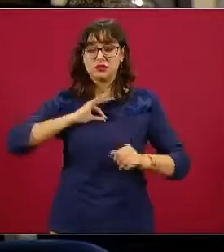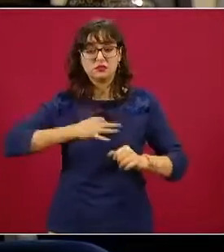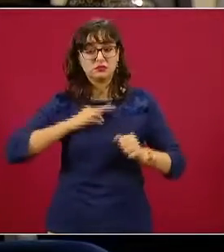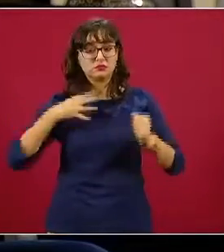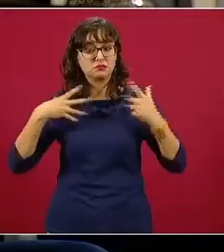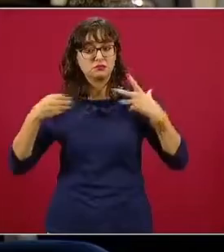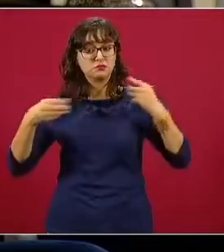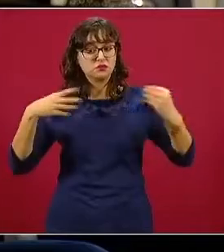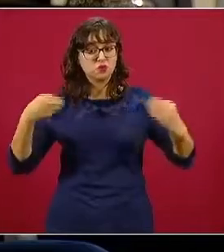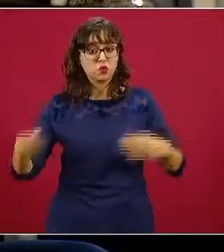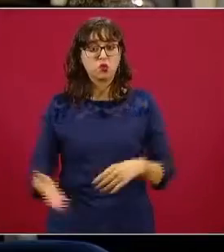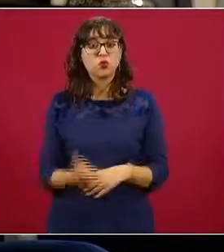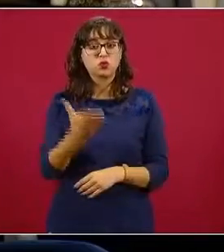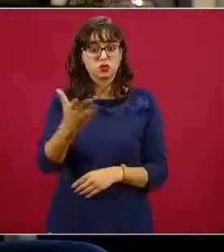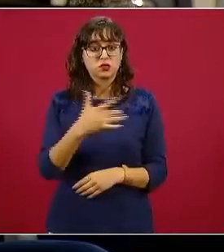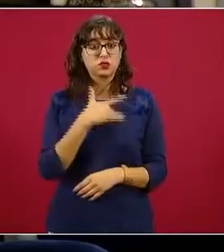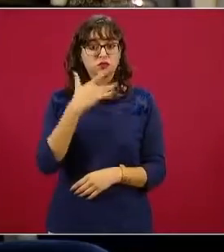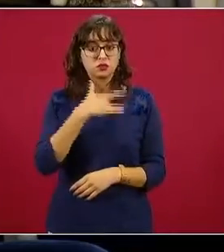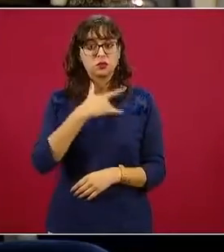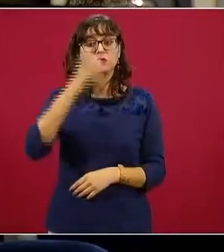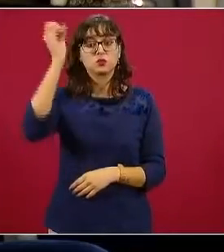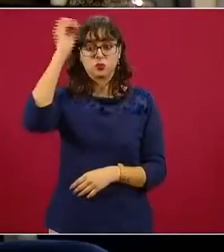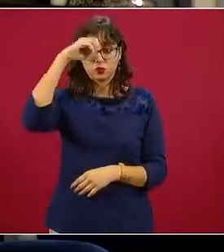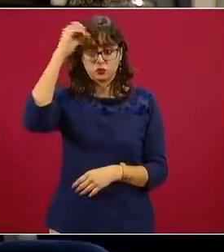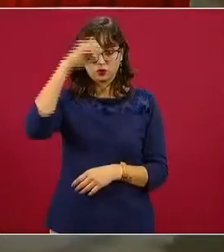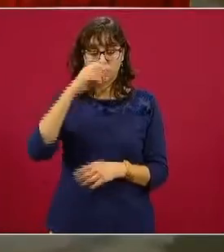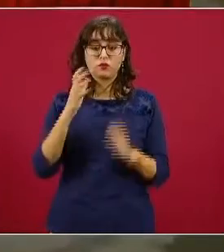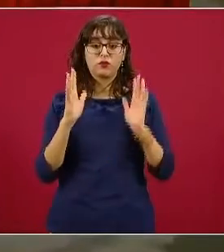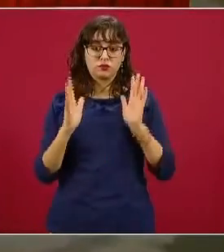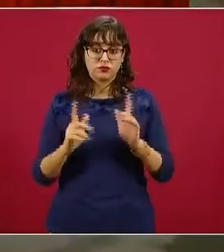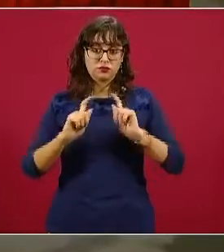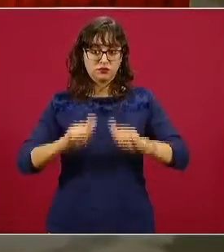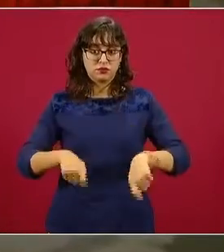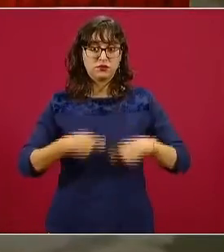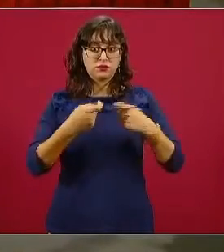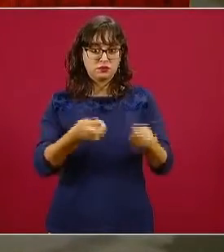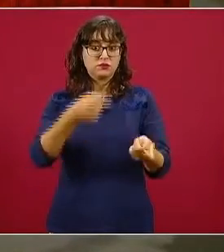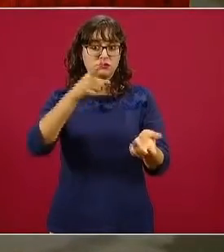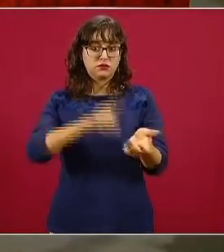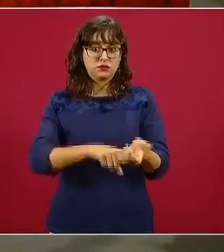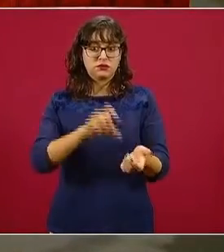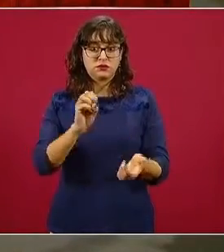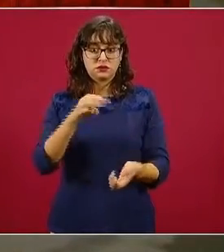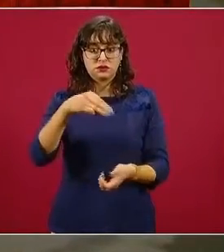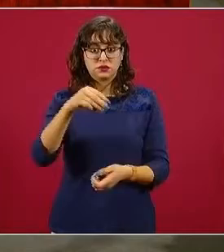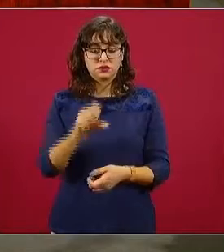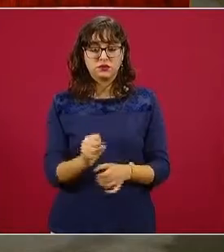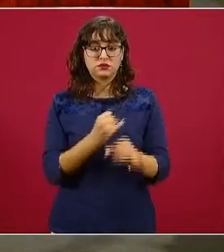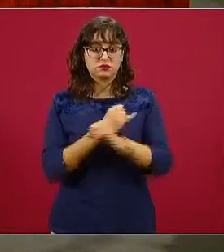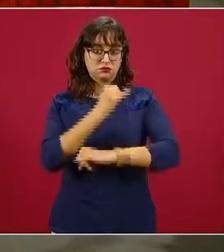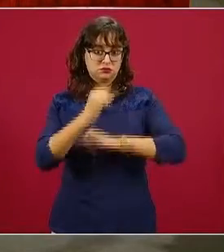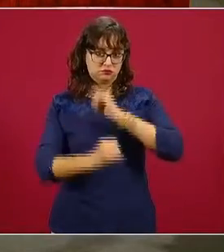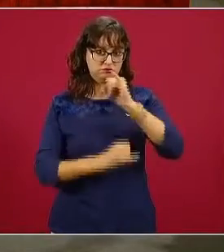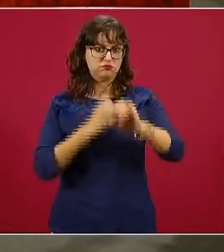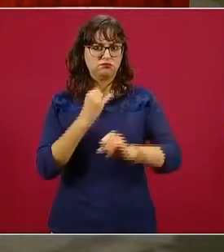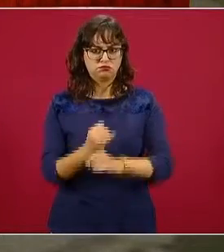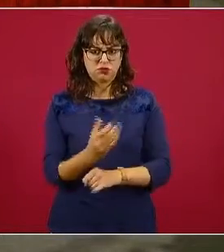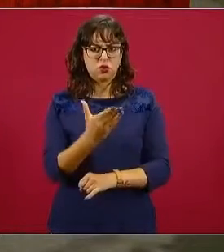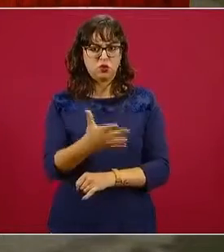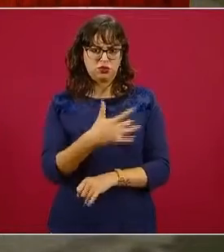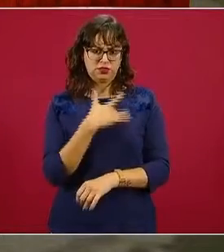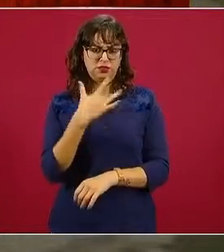que, y más ahora que también ya tiene usted, ahora sí que un cargo en la OMS, un organismo a nivel internacional? Gracias. Muchas